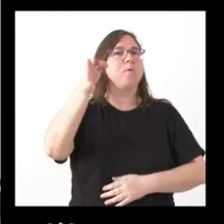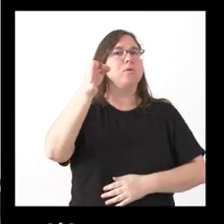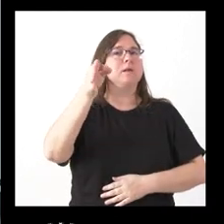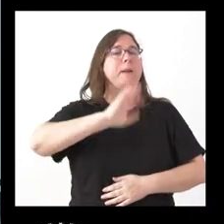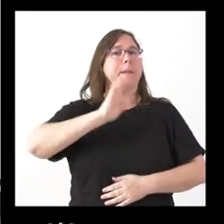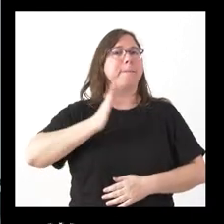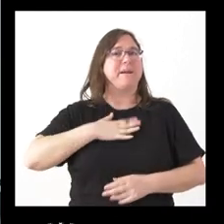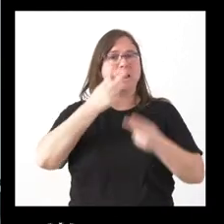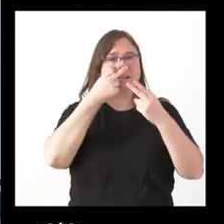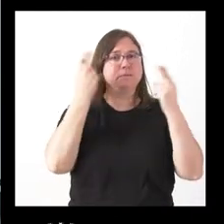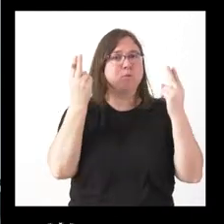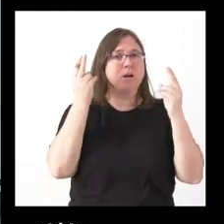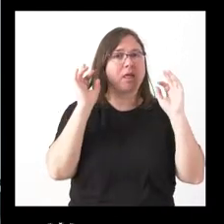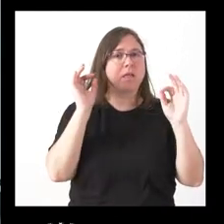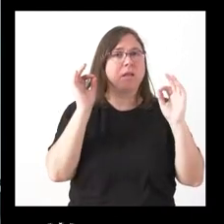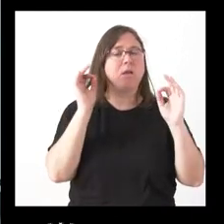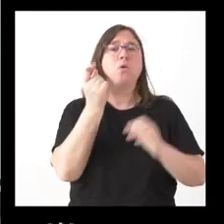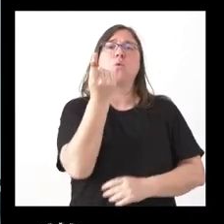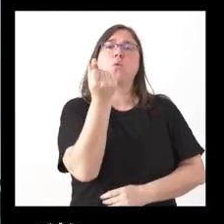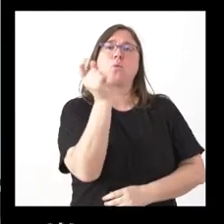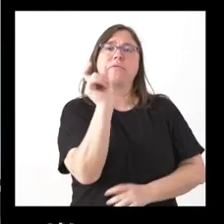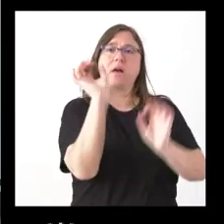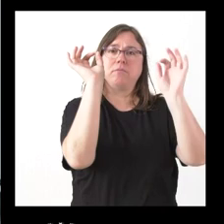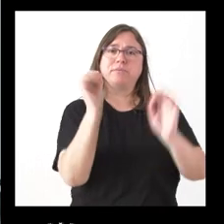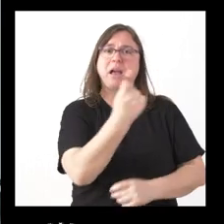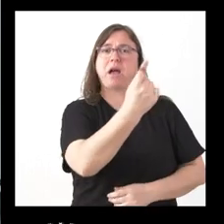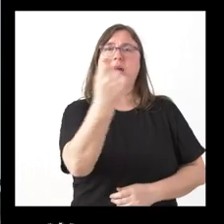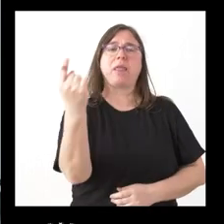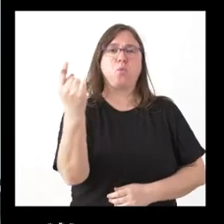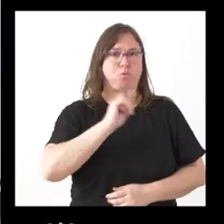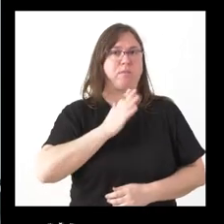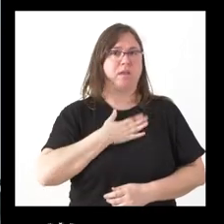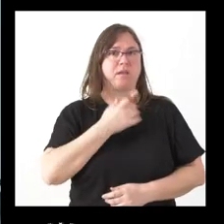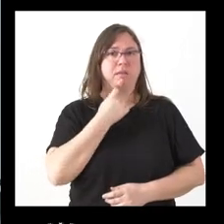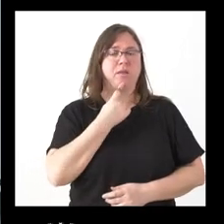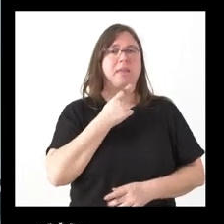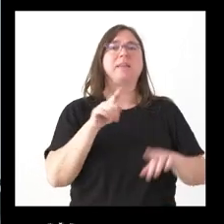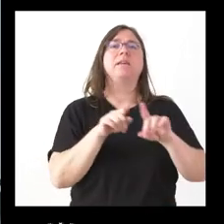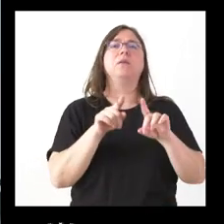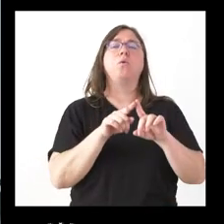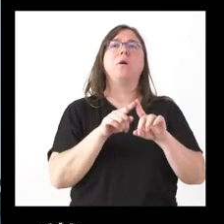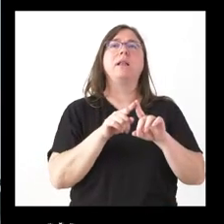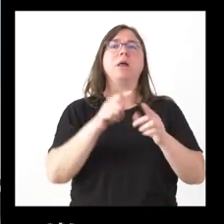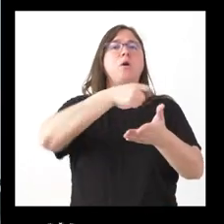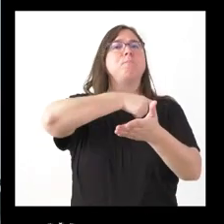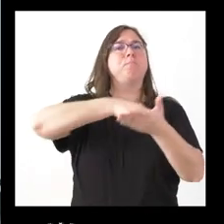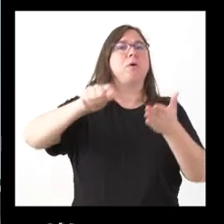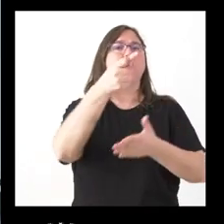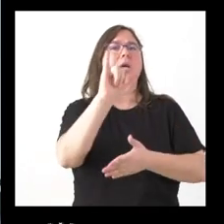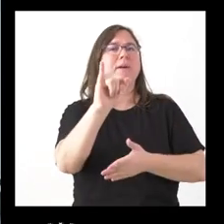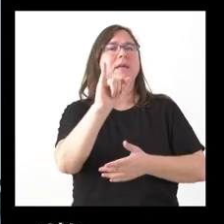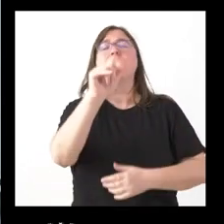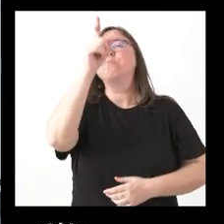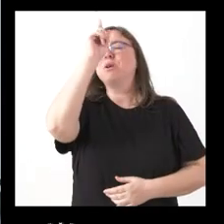mañana en la cuantía concreta para cada uno y va a ser en un único pago pero no se ha dicho cuando